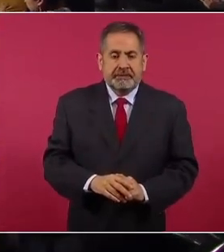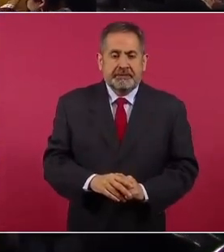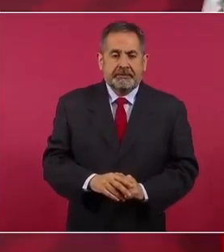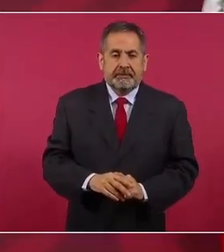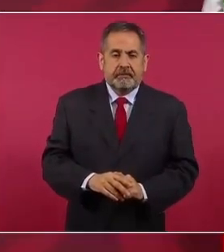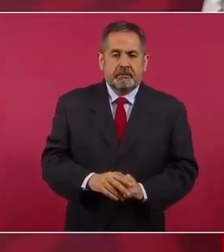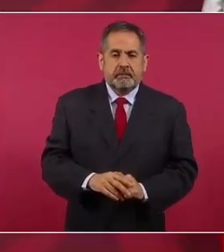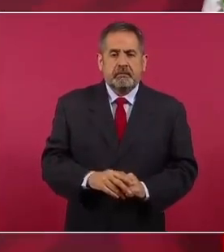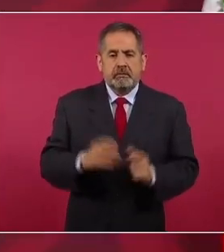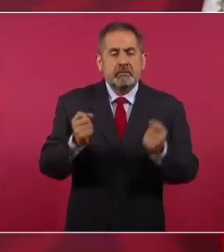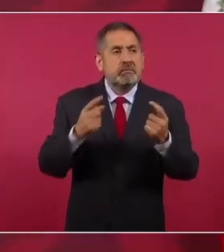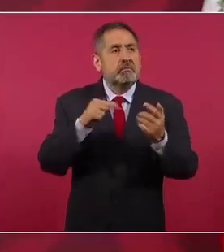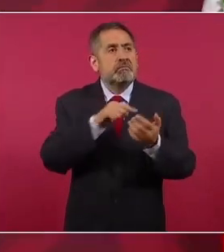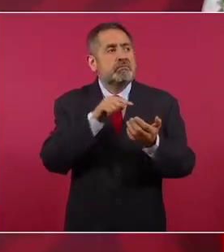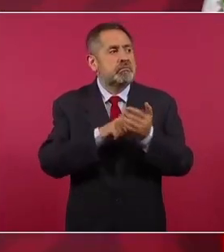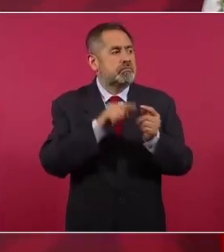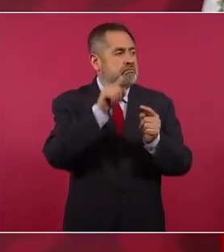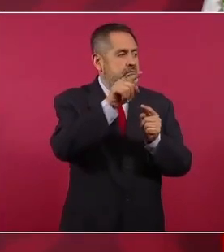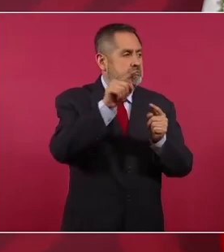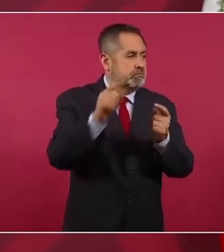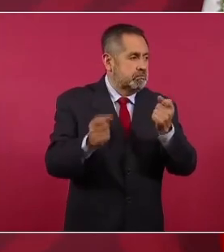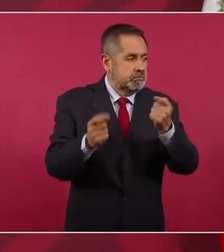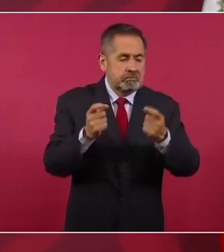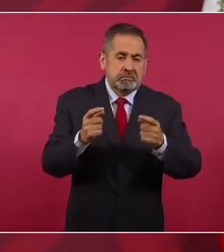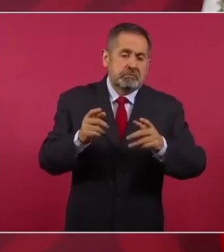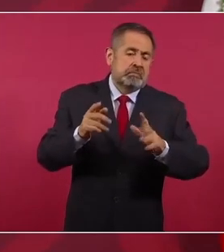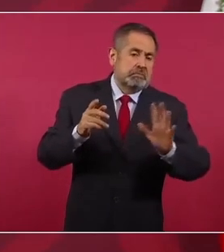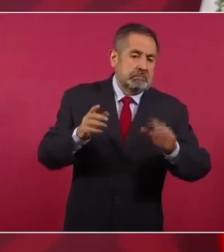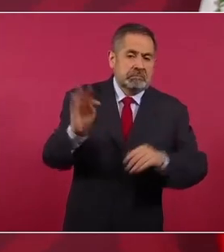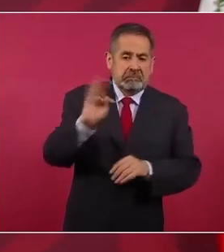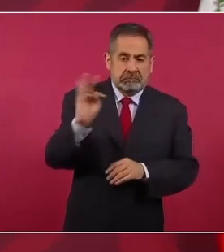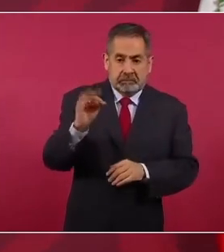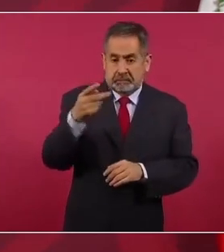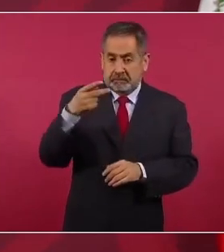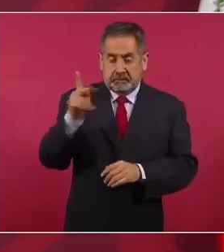en algunos lugares, pero